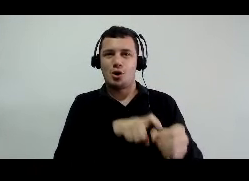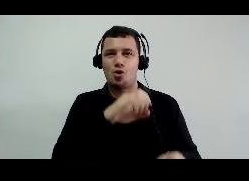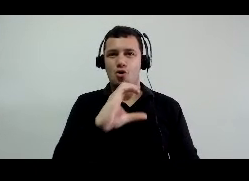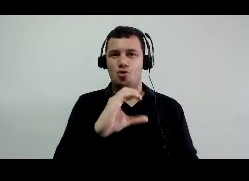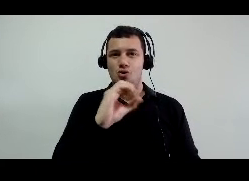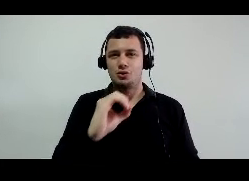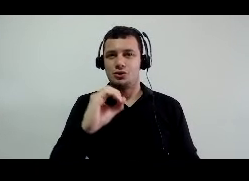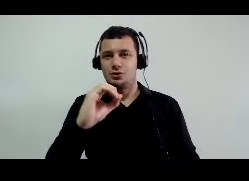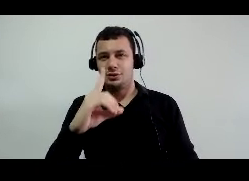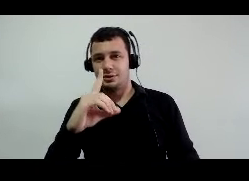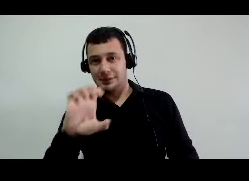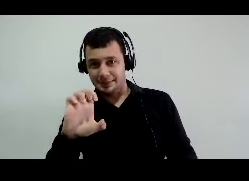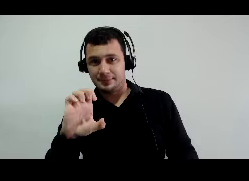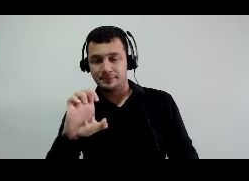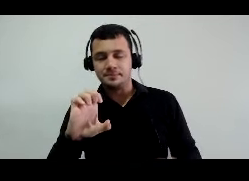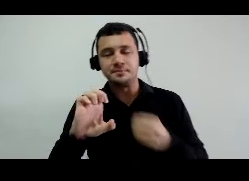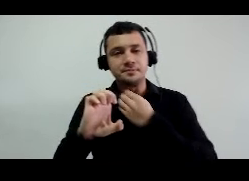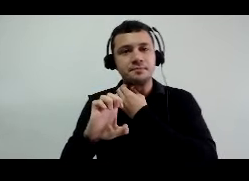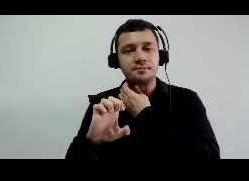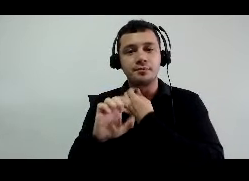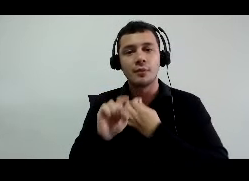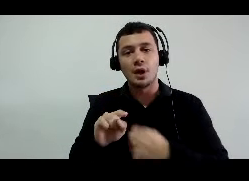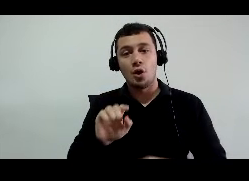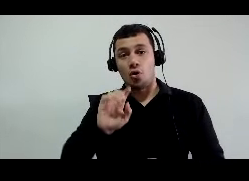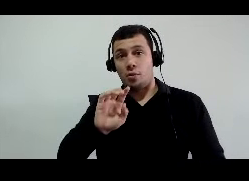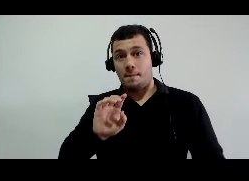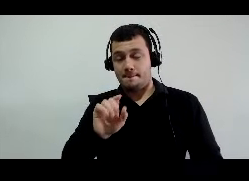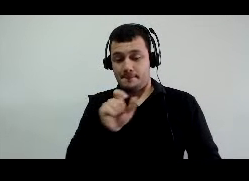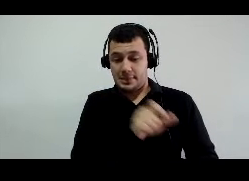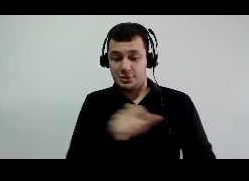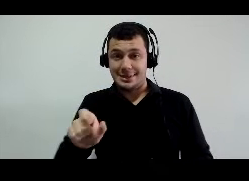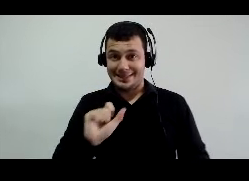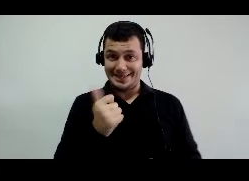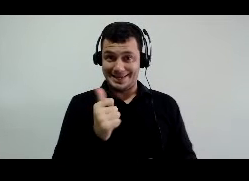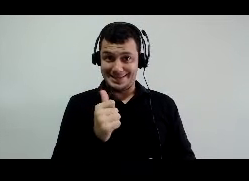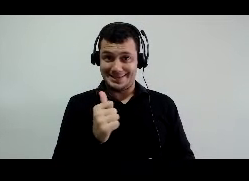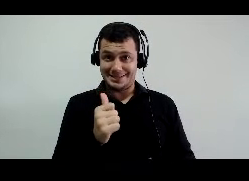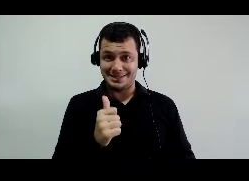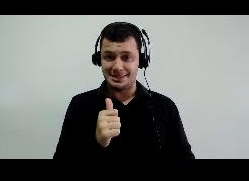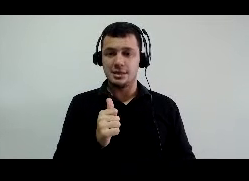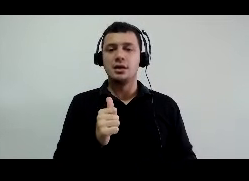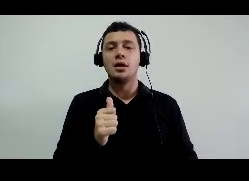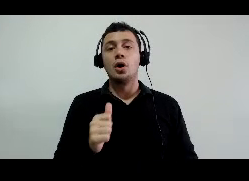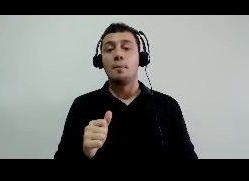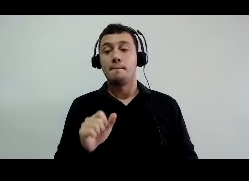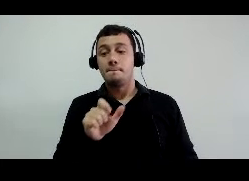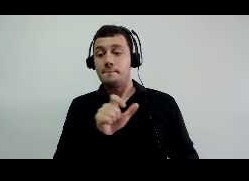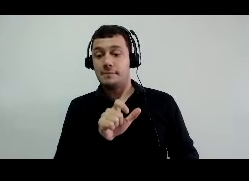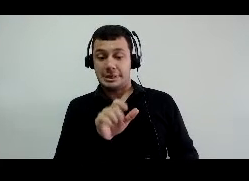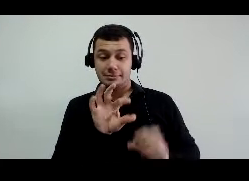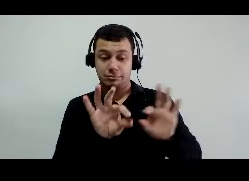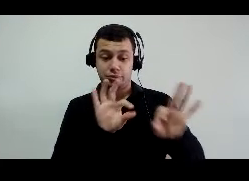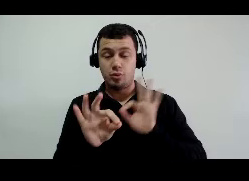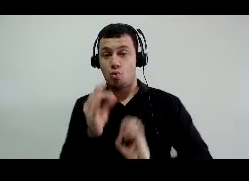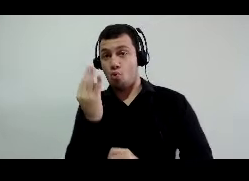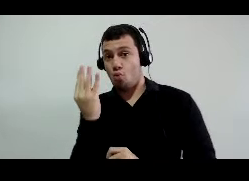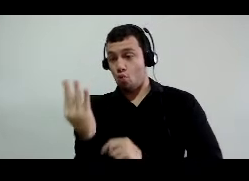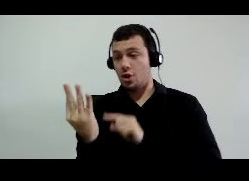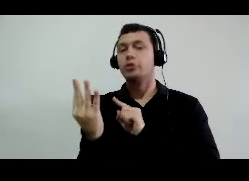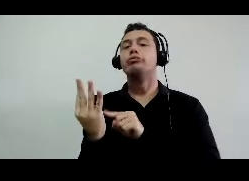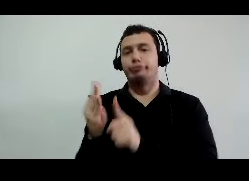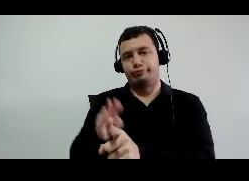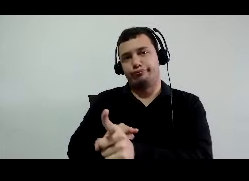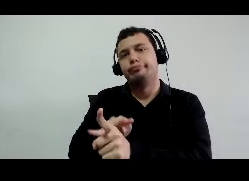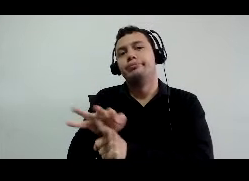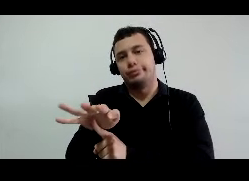de los servicios de atención primaria y ambulatoria sufren daño, pero el 80% de esos